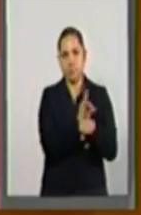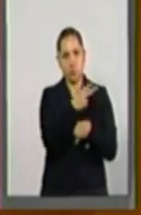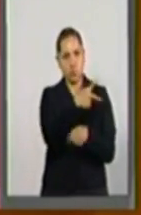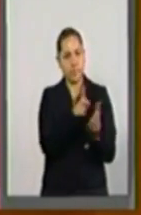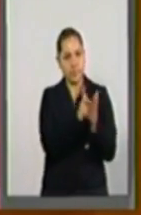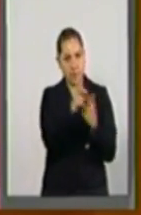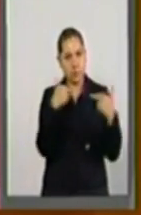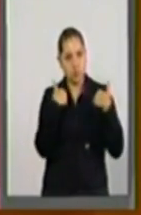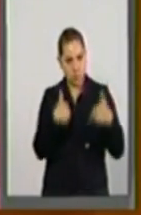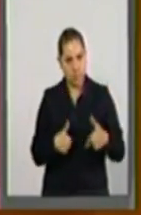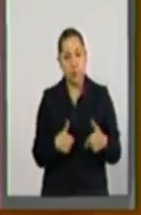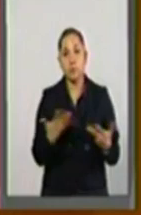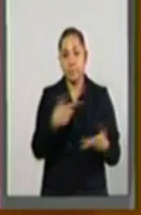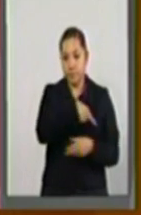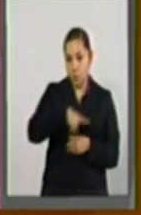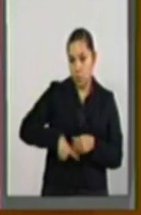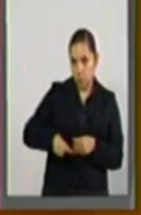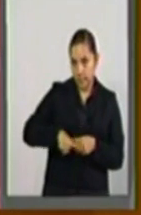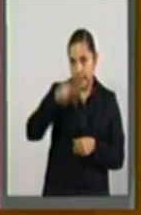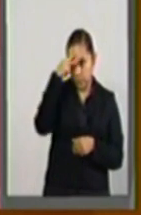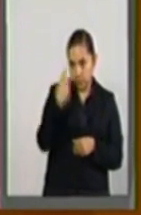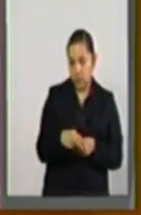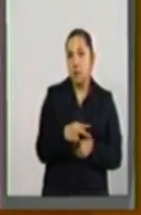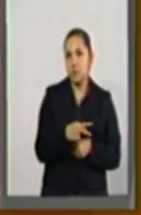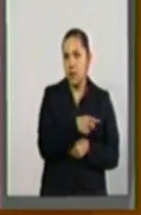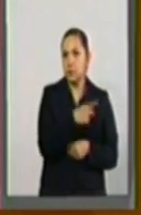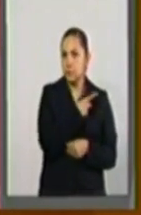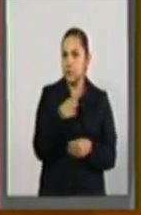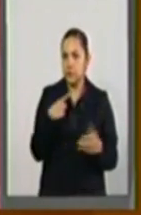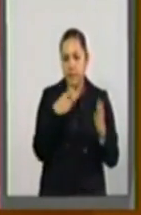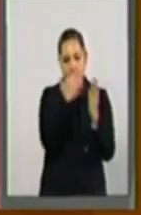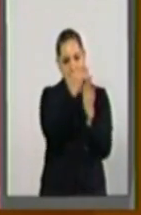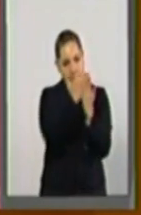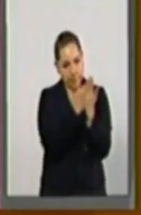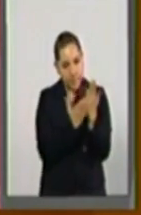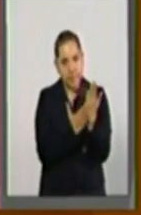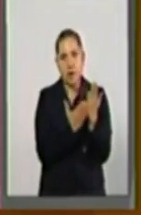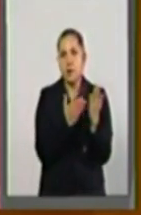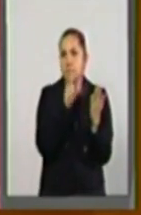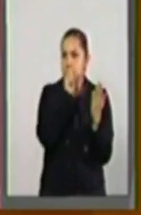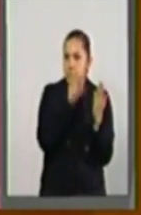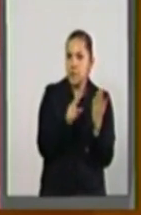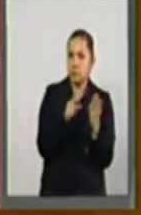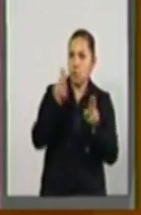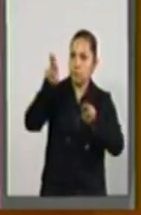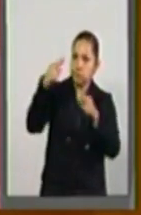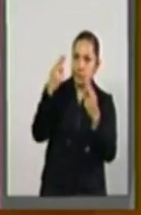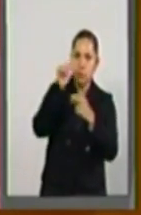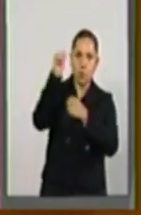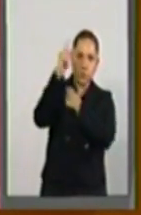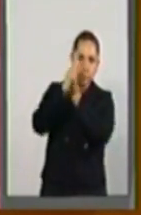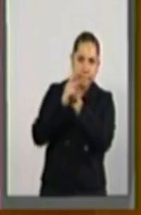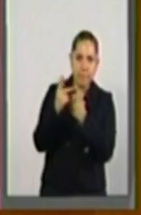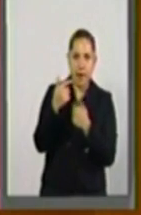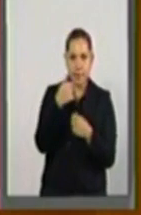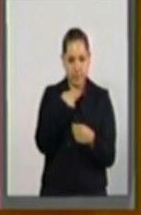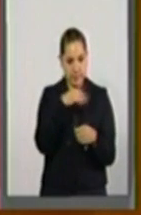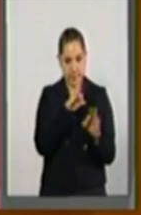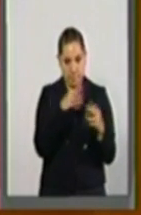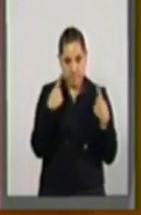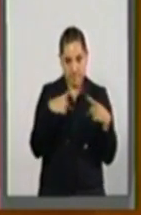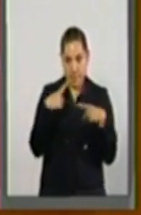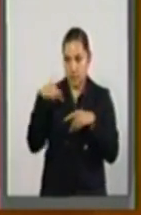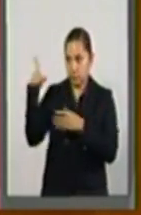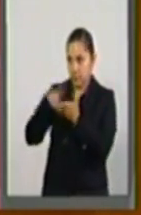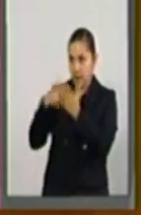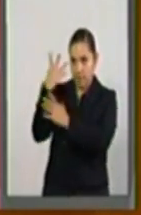para adoptar las determinaciones inherentes a la estancia y residencia de personas que por alguna causa han migrado de su país